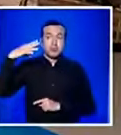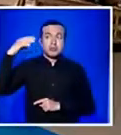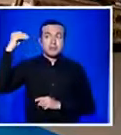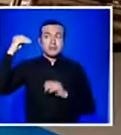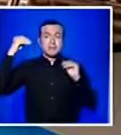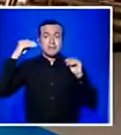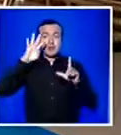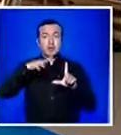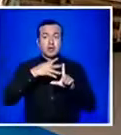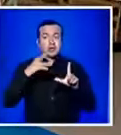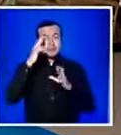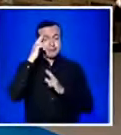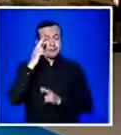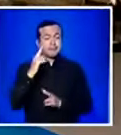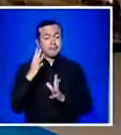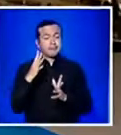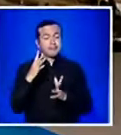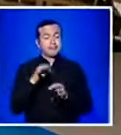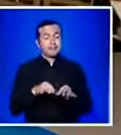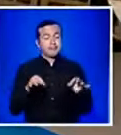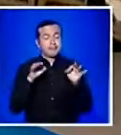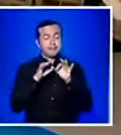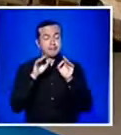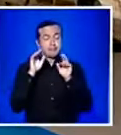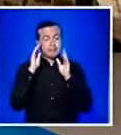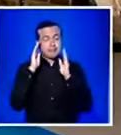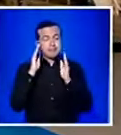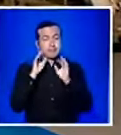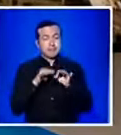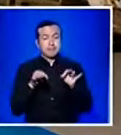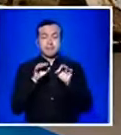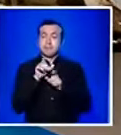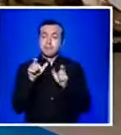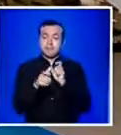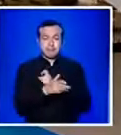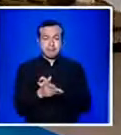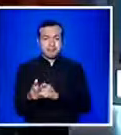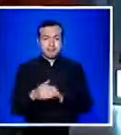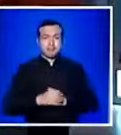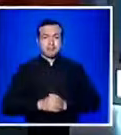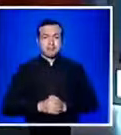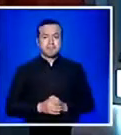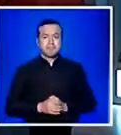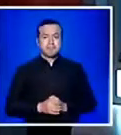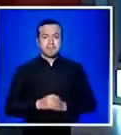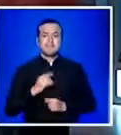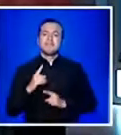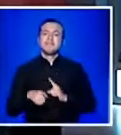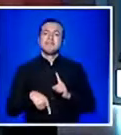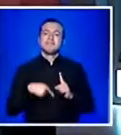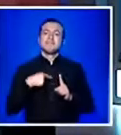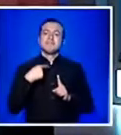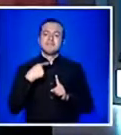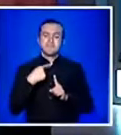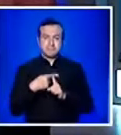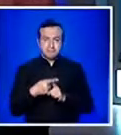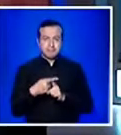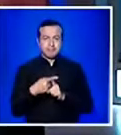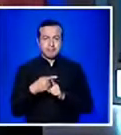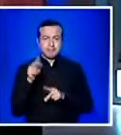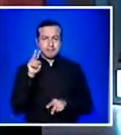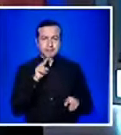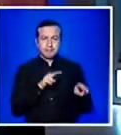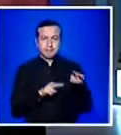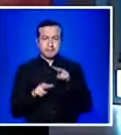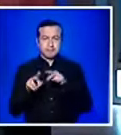los horarios, esperamos que las autoridades presten atención a este pedido de la ciudadanía. Y sabes que, Alejandra, pese a que estamos viendo esta situación